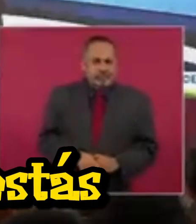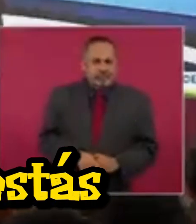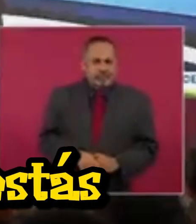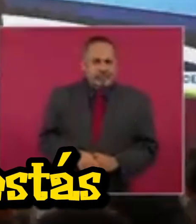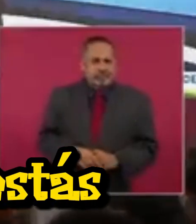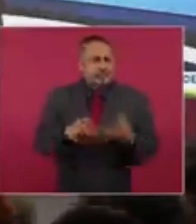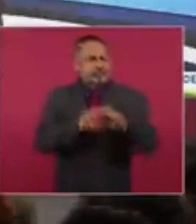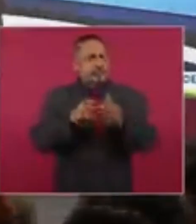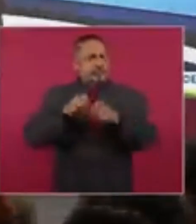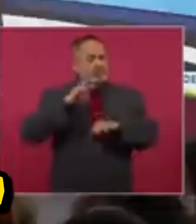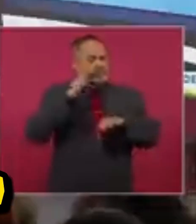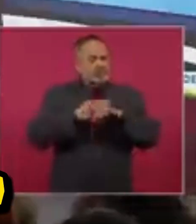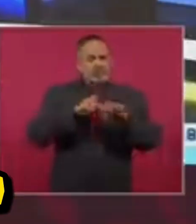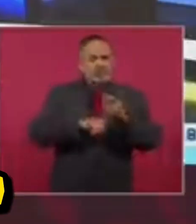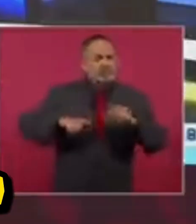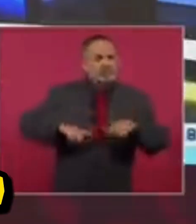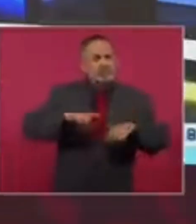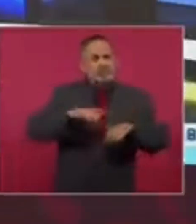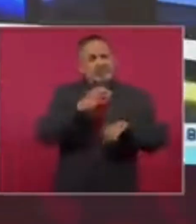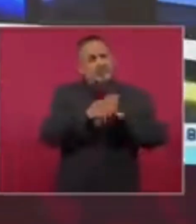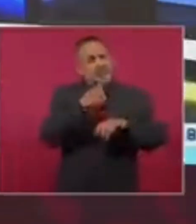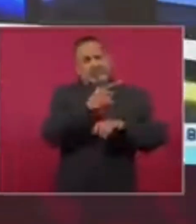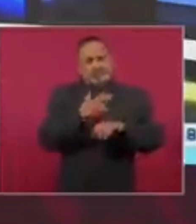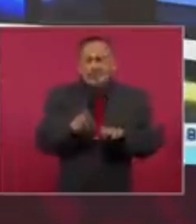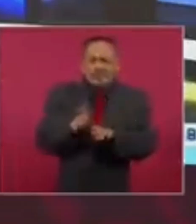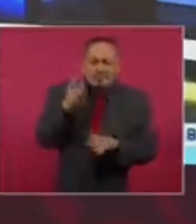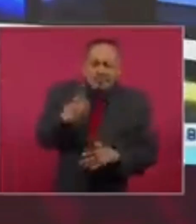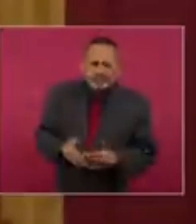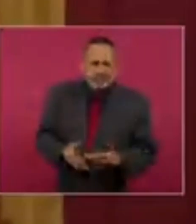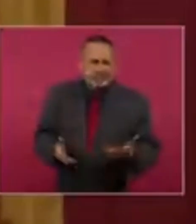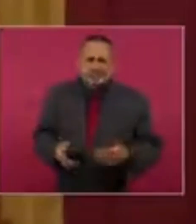del Departamento de Estado. ¿Cómo hacen eso?